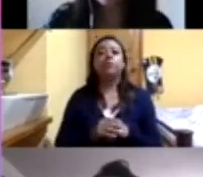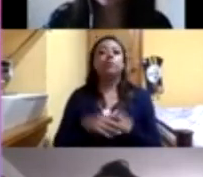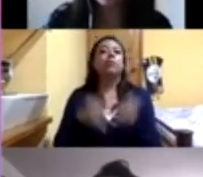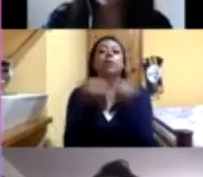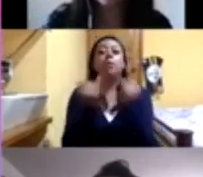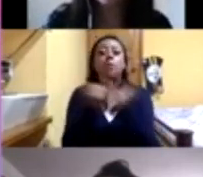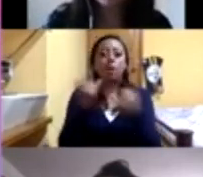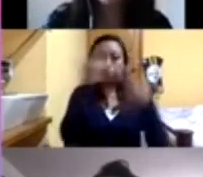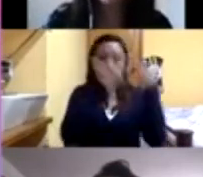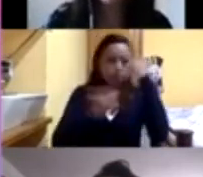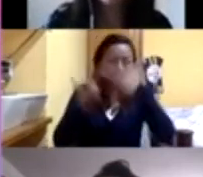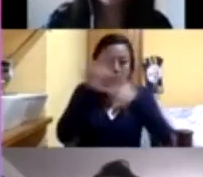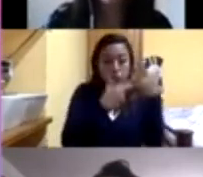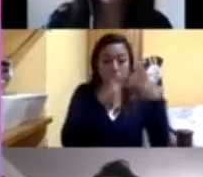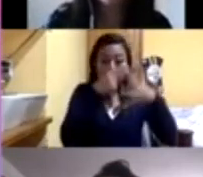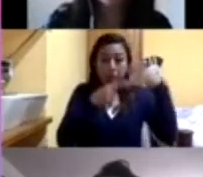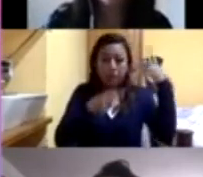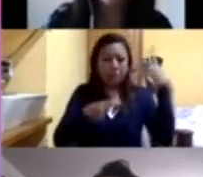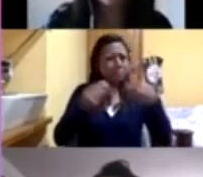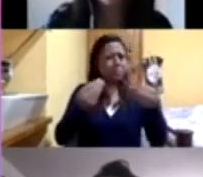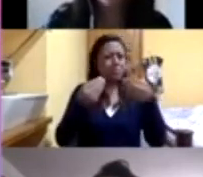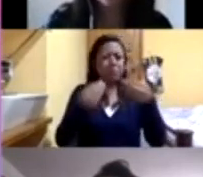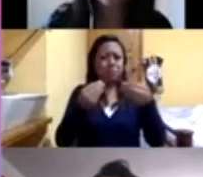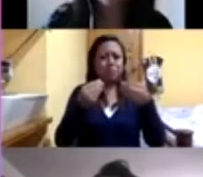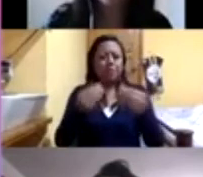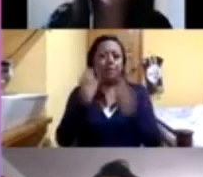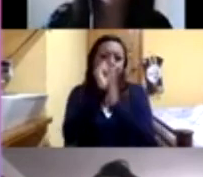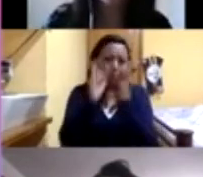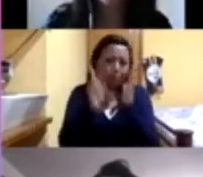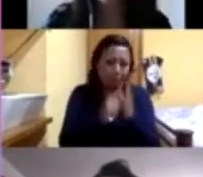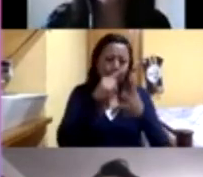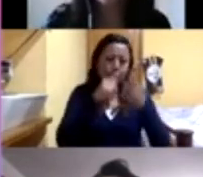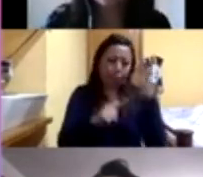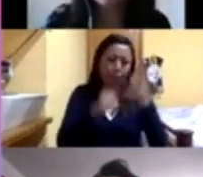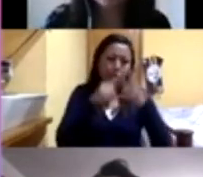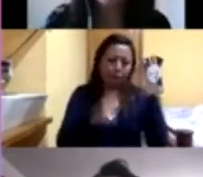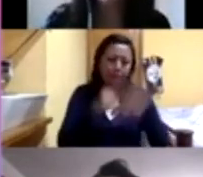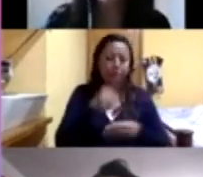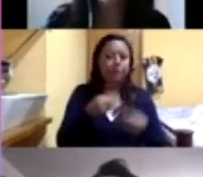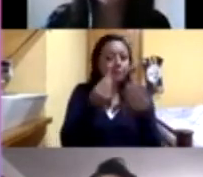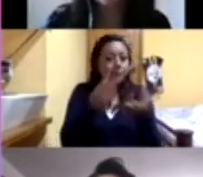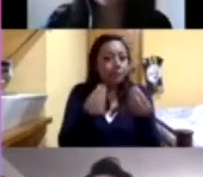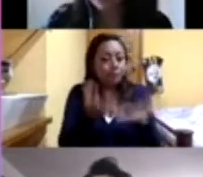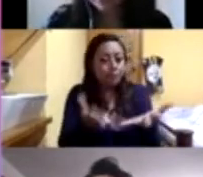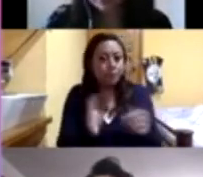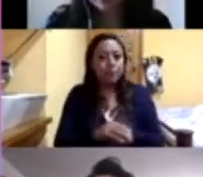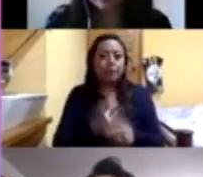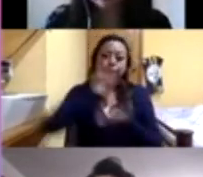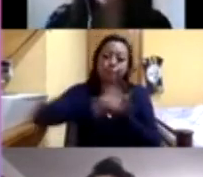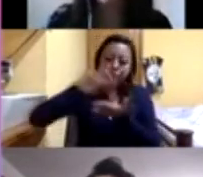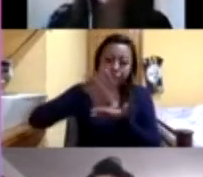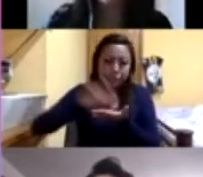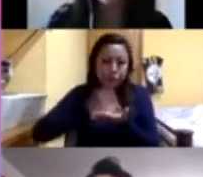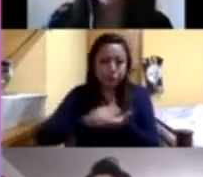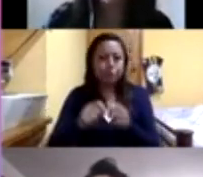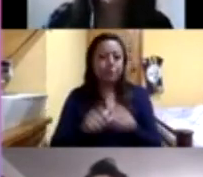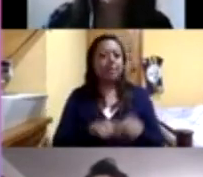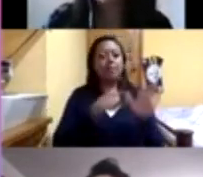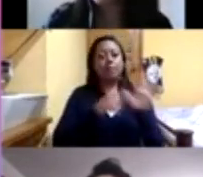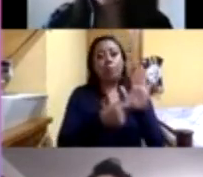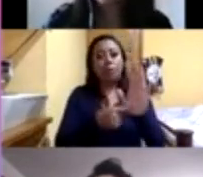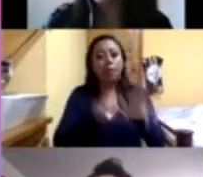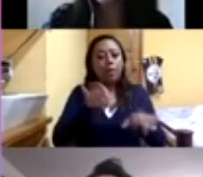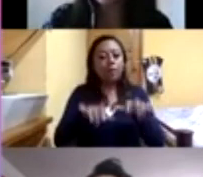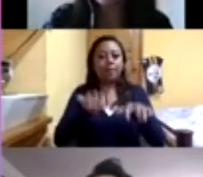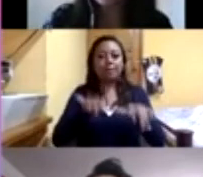cantidad inmensa de solicitudes y recursos interpuestos, los hacía a mano, los presentaba en máquina de escribir,